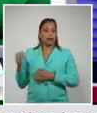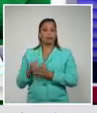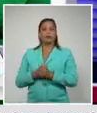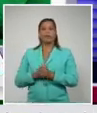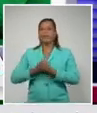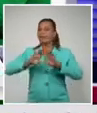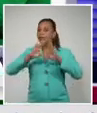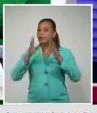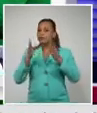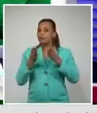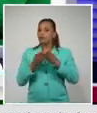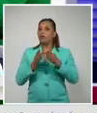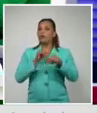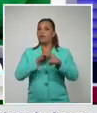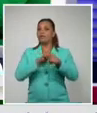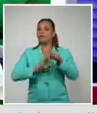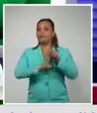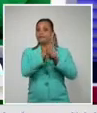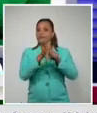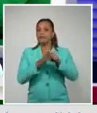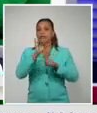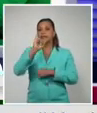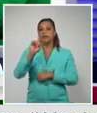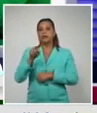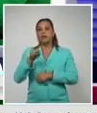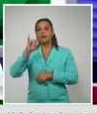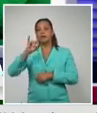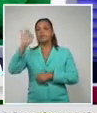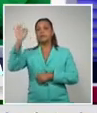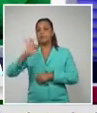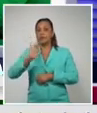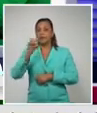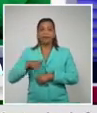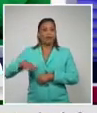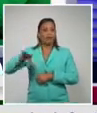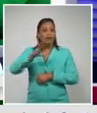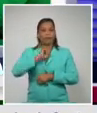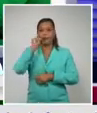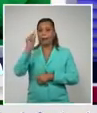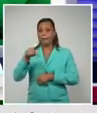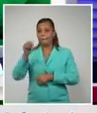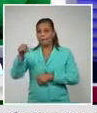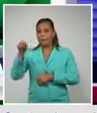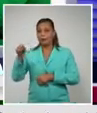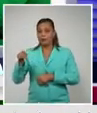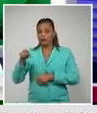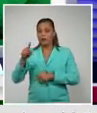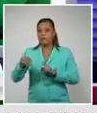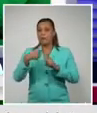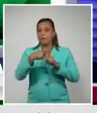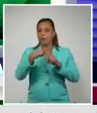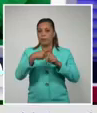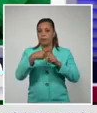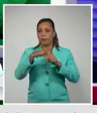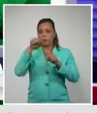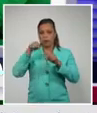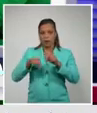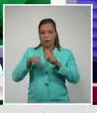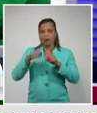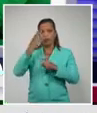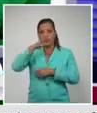la pandemia, el 6,6% de todas las personas que se han diagnosticado en Cuba con